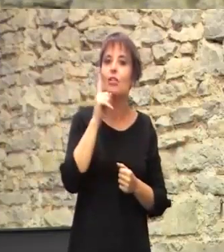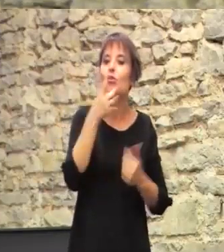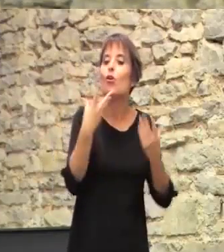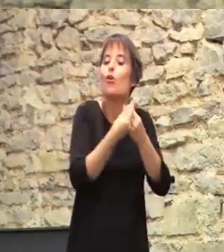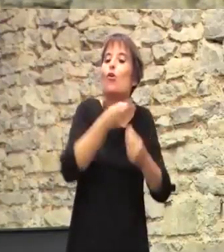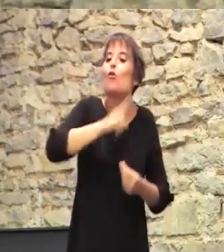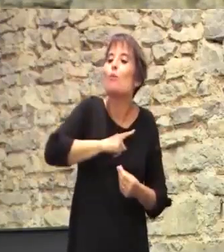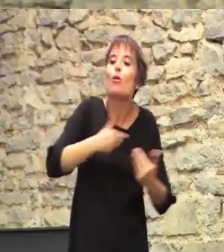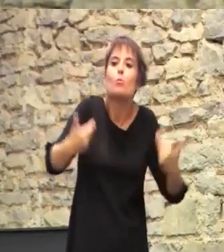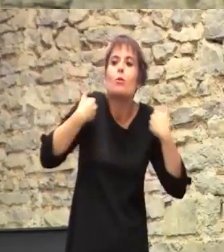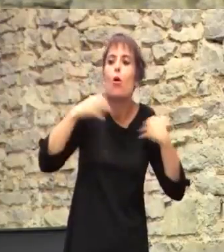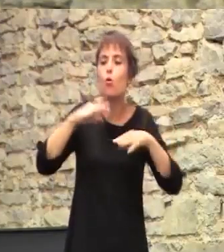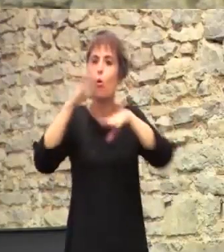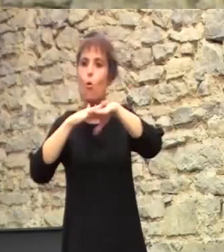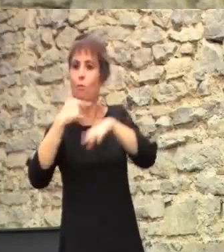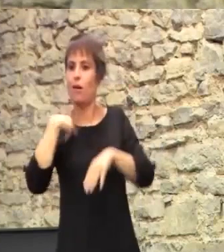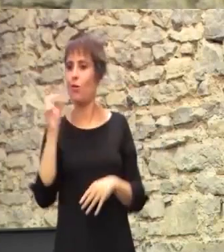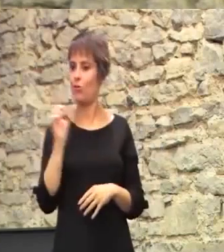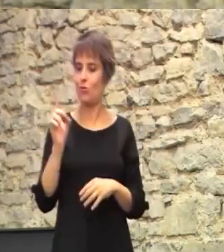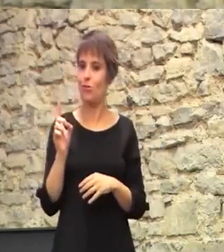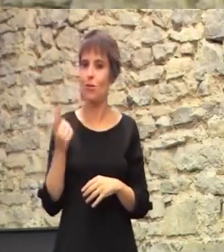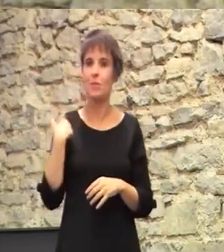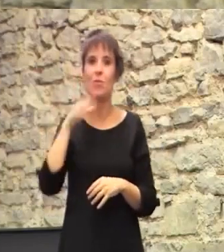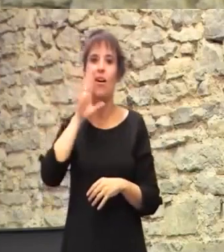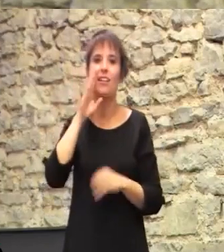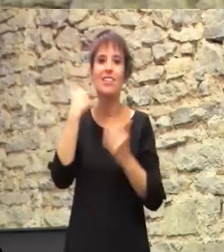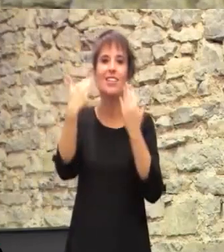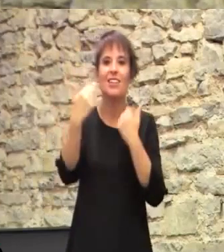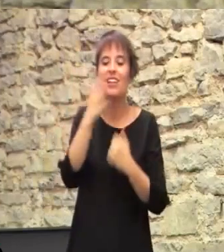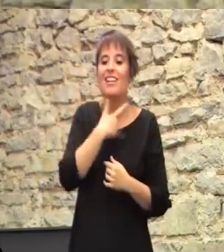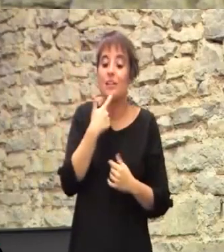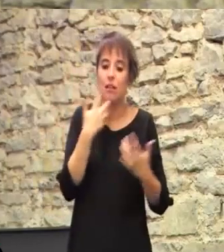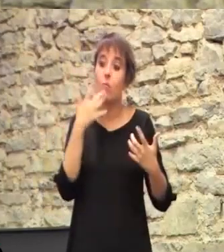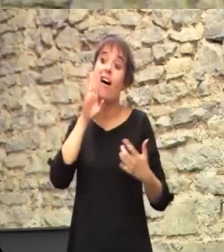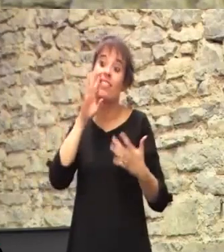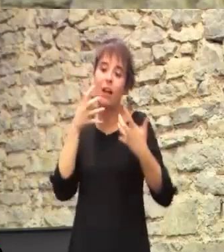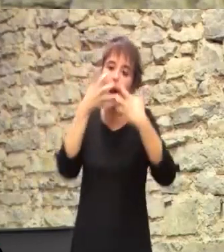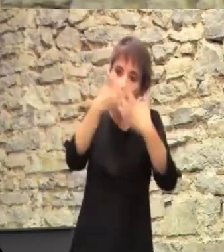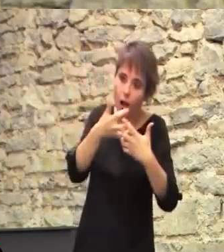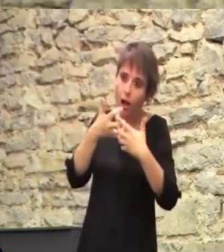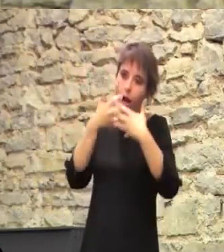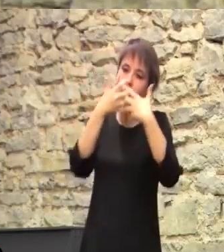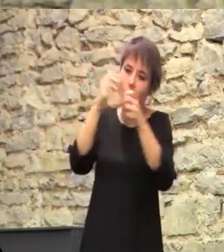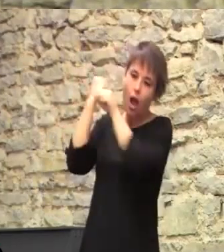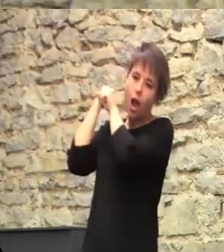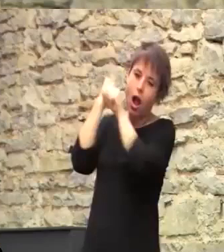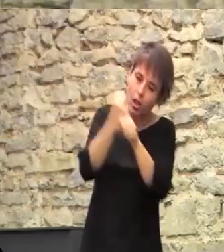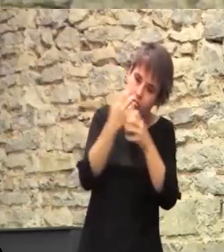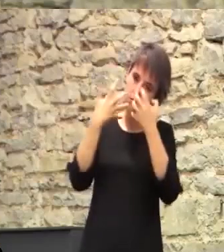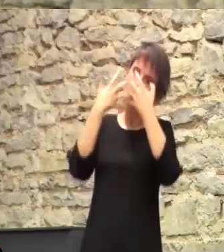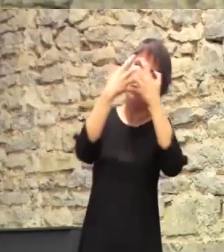por responsabilidad culpa mía si no esto que estamos hablando nadar a contracorriente durante tanto tiempo y